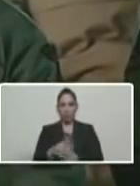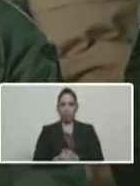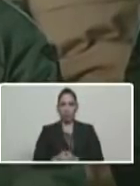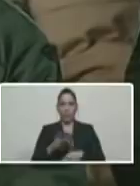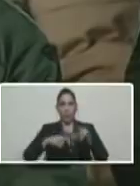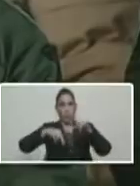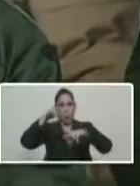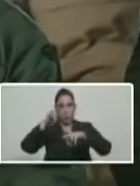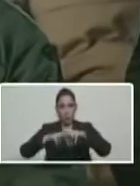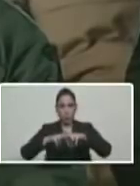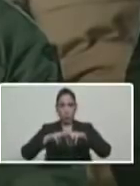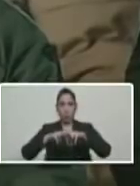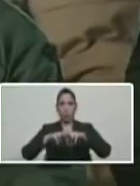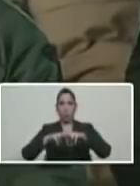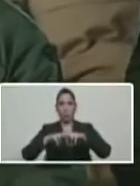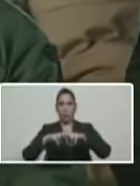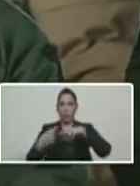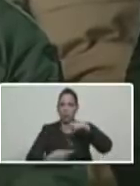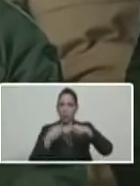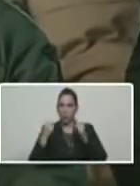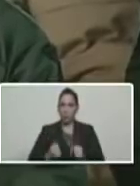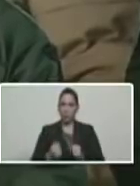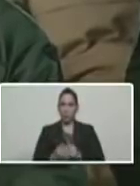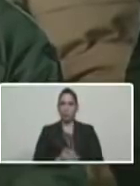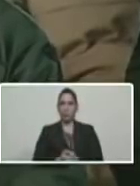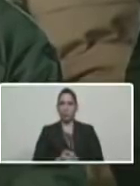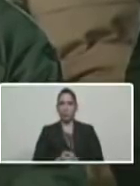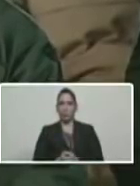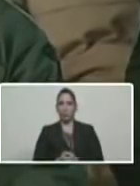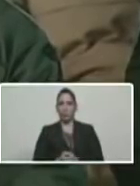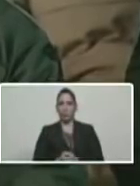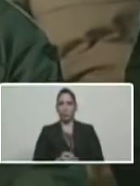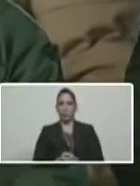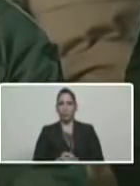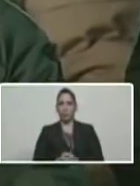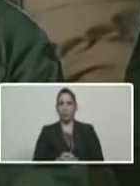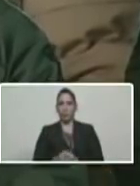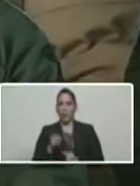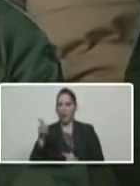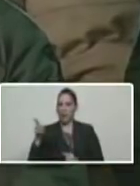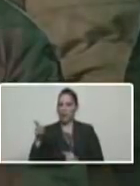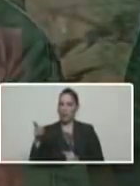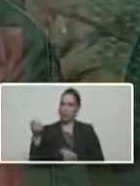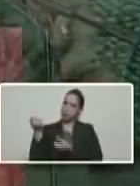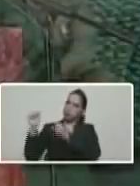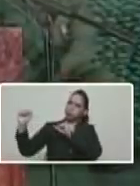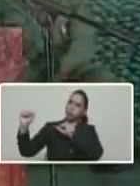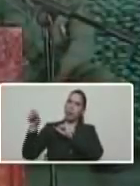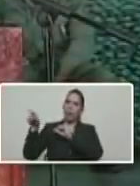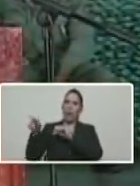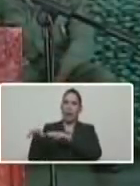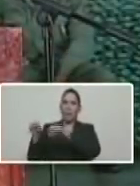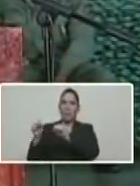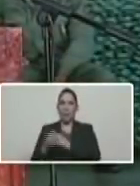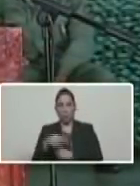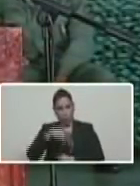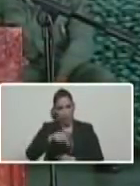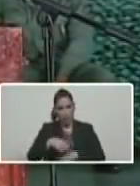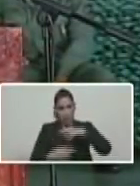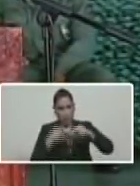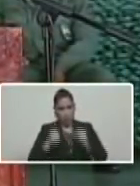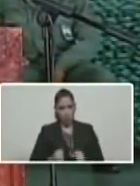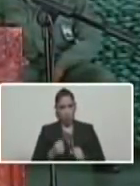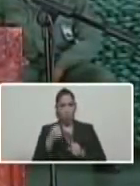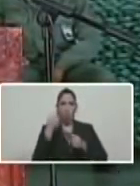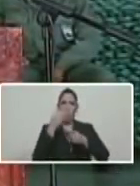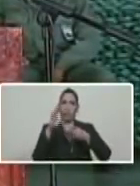revolución suramericana. Y algo que incomoda al imperio del mundo, y cómo no incomodarles, si esta revolución se caracteriza